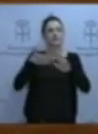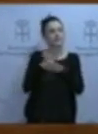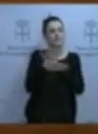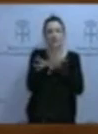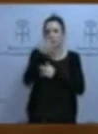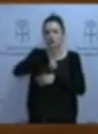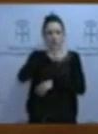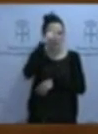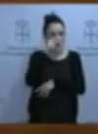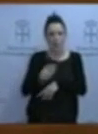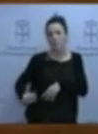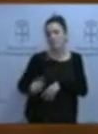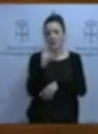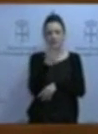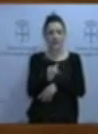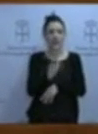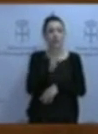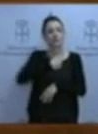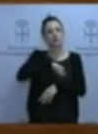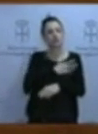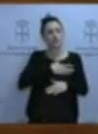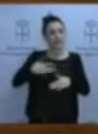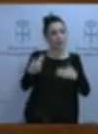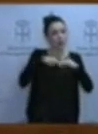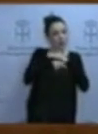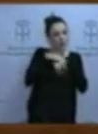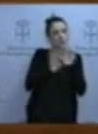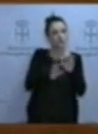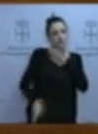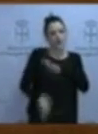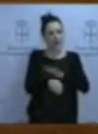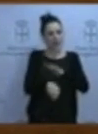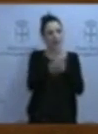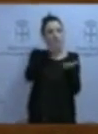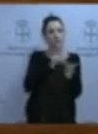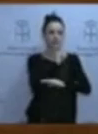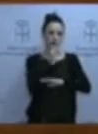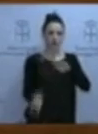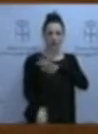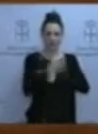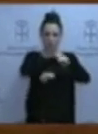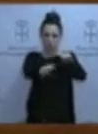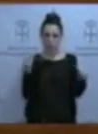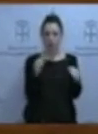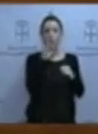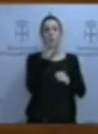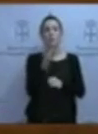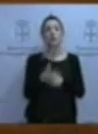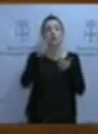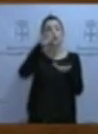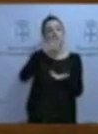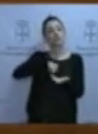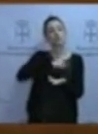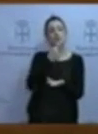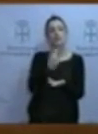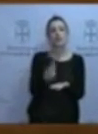preocupa y lo que queremos que perviva a la instauración de este instituto, para que, como decimos, en nombre de la excelencia, que